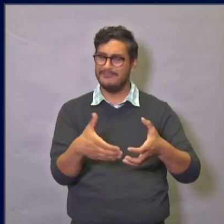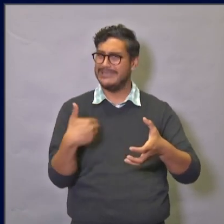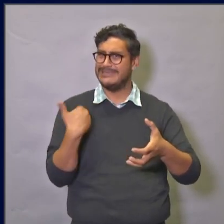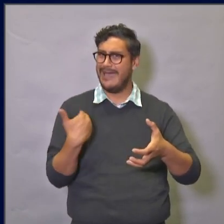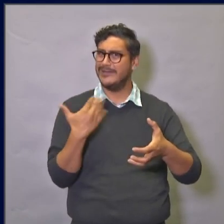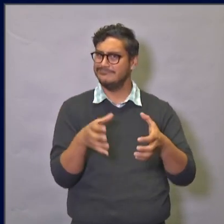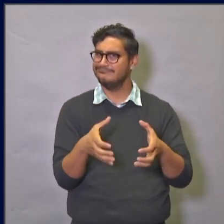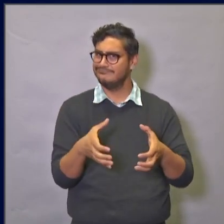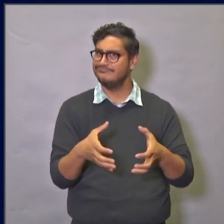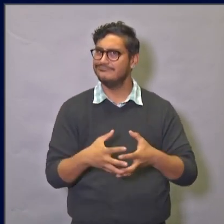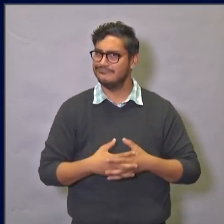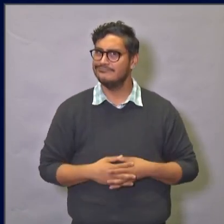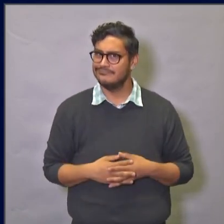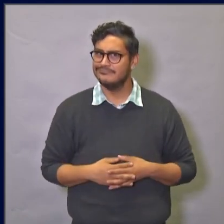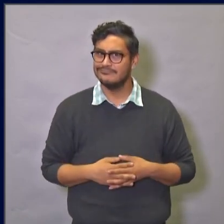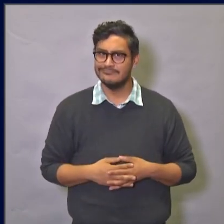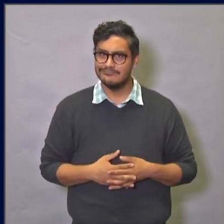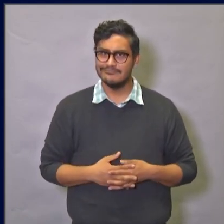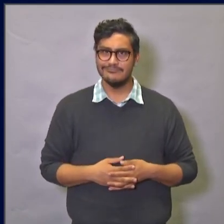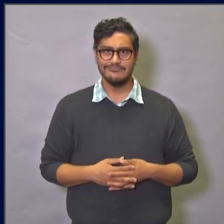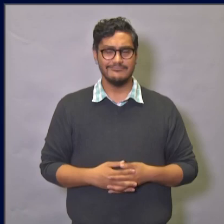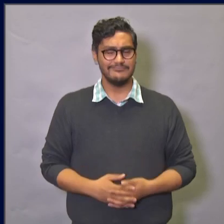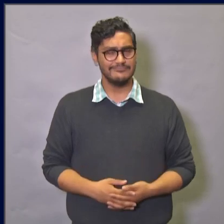jóvenes. Next slide, please.